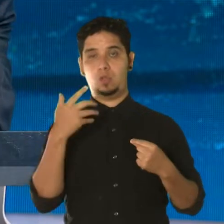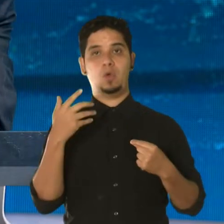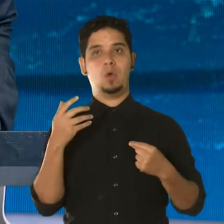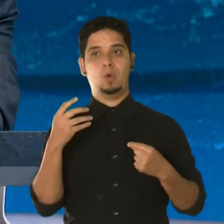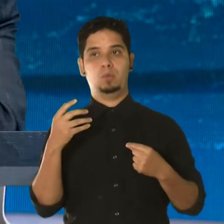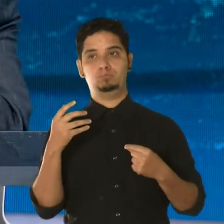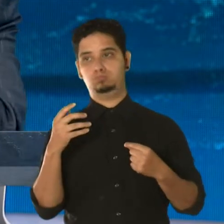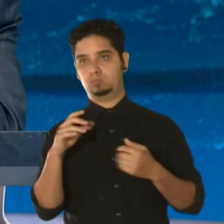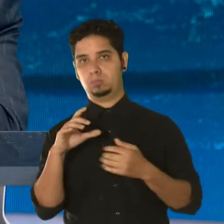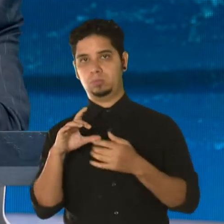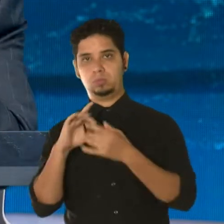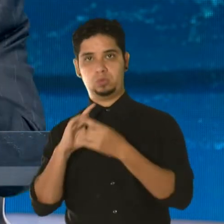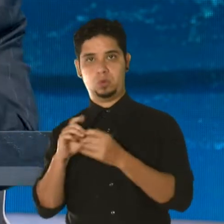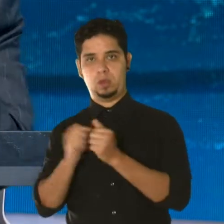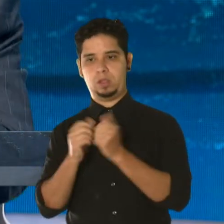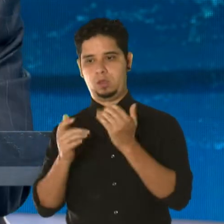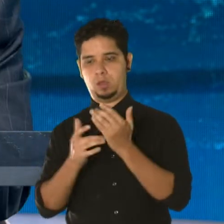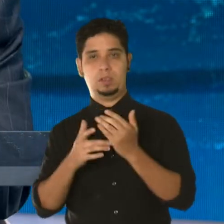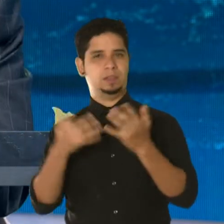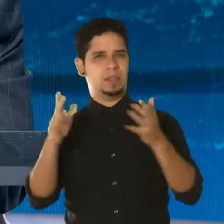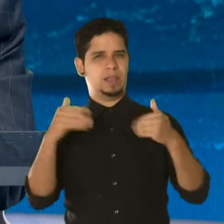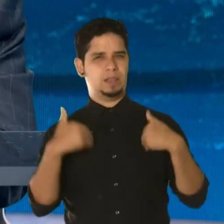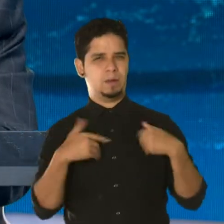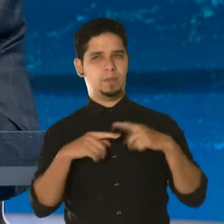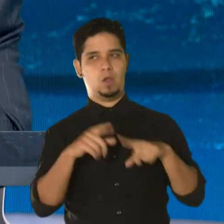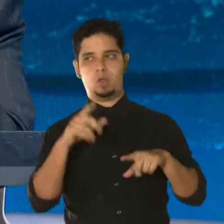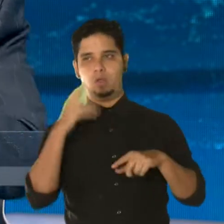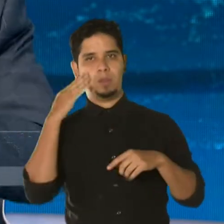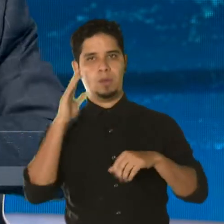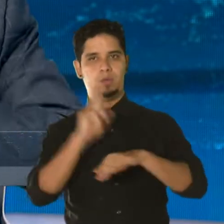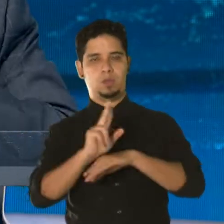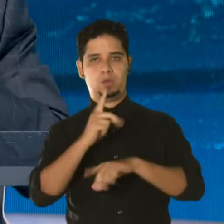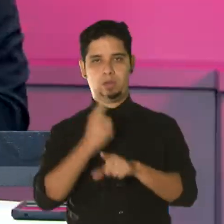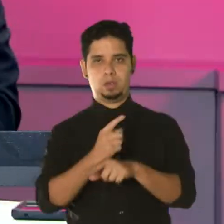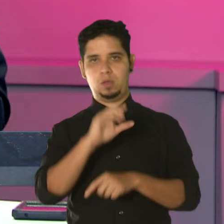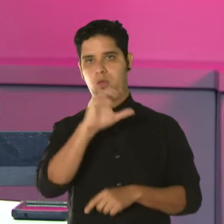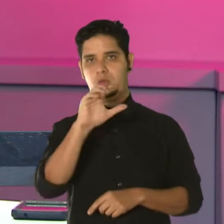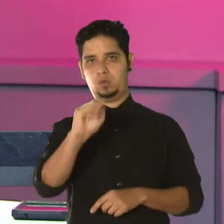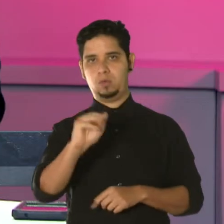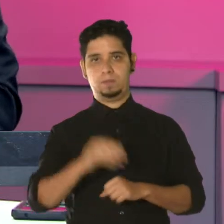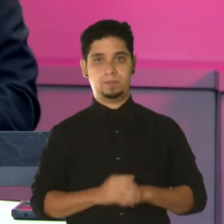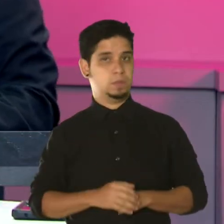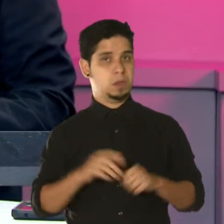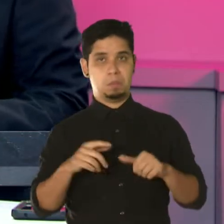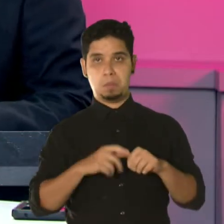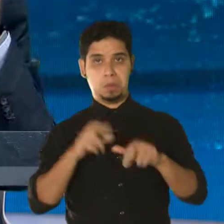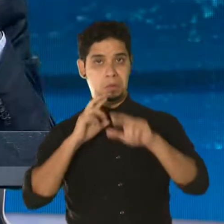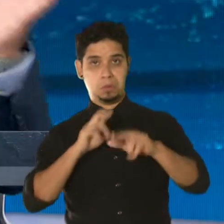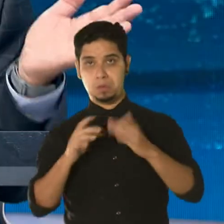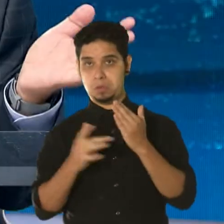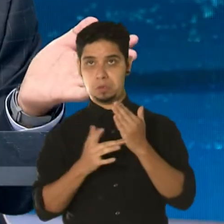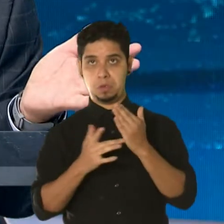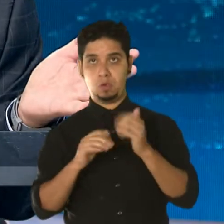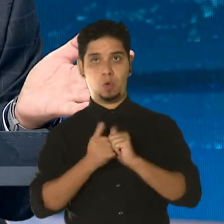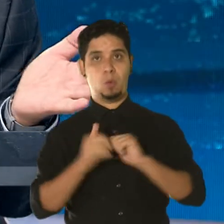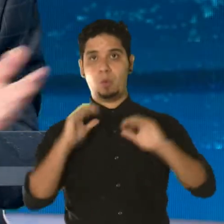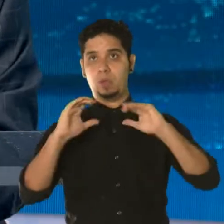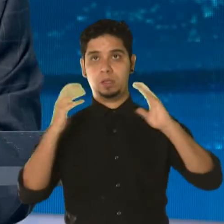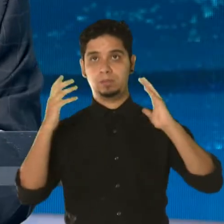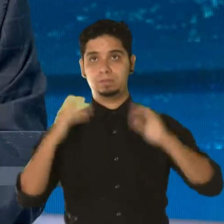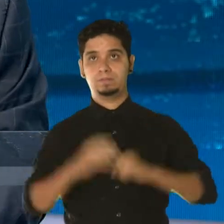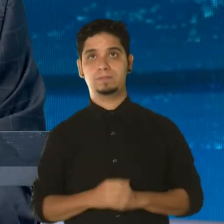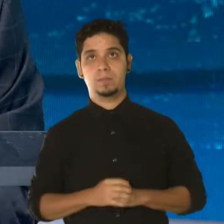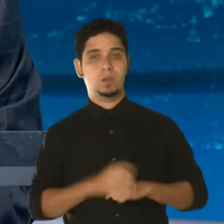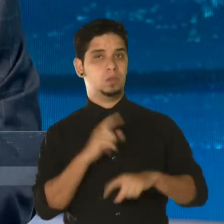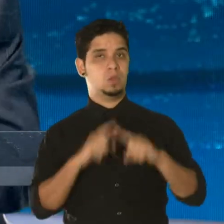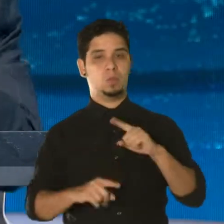tecnología, ¿verdad? Que ya estaba ahí, pero no la usábamos, ¿verdad? Zoom. Esa fue la primera respuesta. Esa fue la primera respuesta. ¿Cómo te comunicas? Porque no puedes